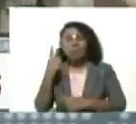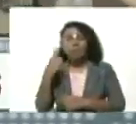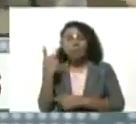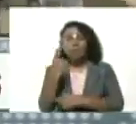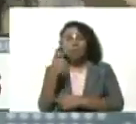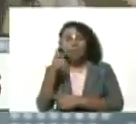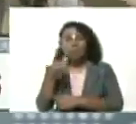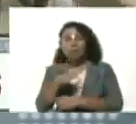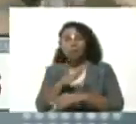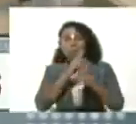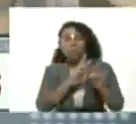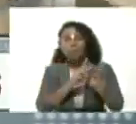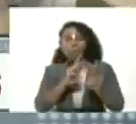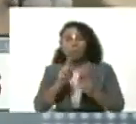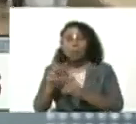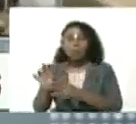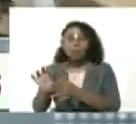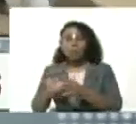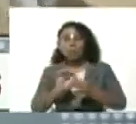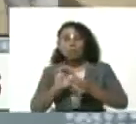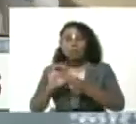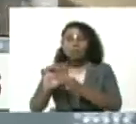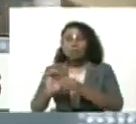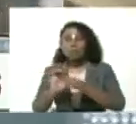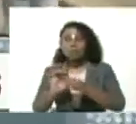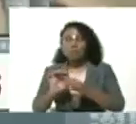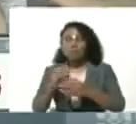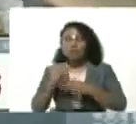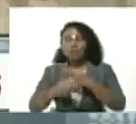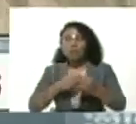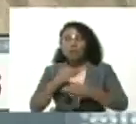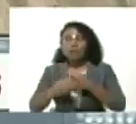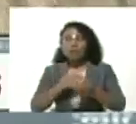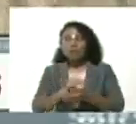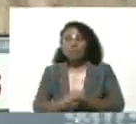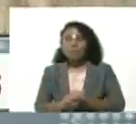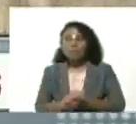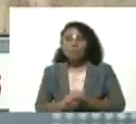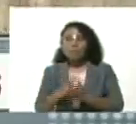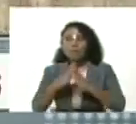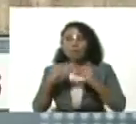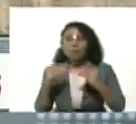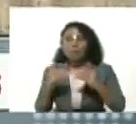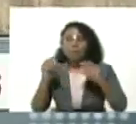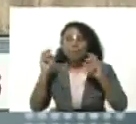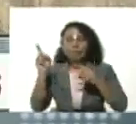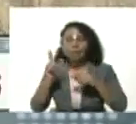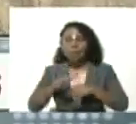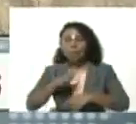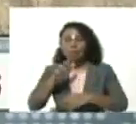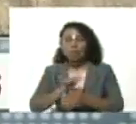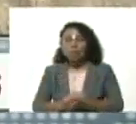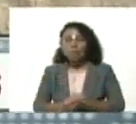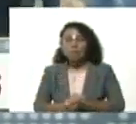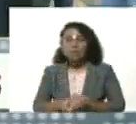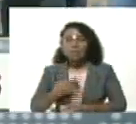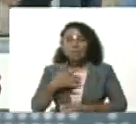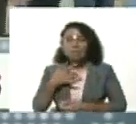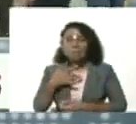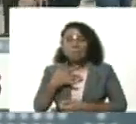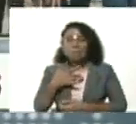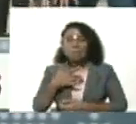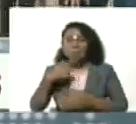pueblo organizado, unido y la tragedia, bueno, unido en este caso, en torno a esta tragedia. Bueno, sentimientos